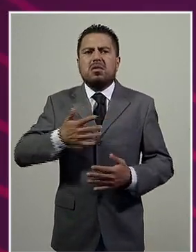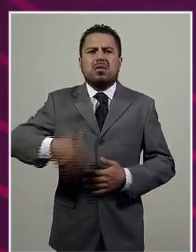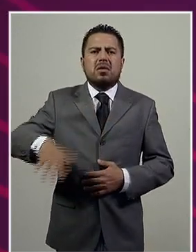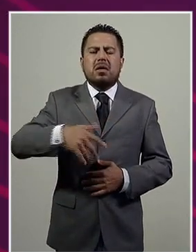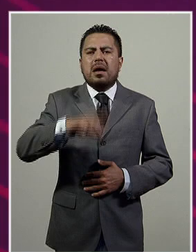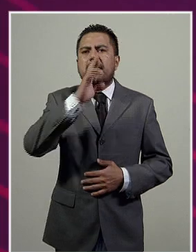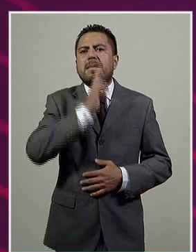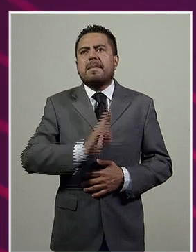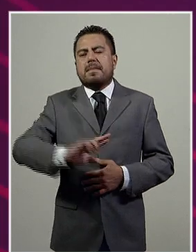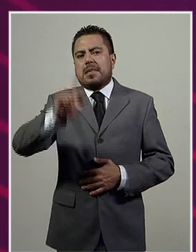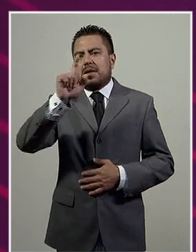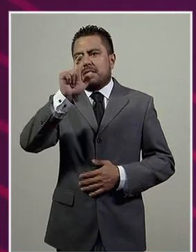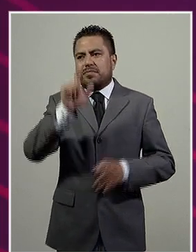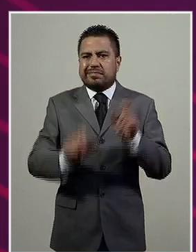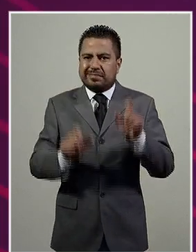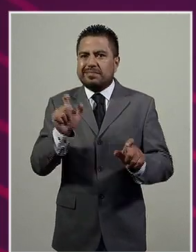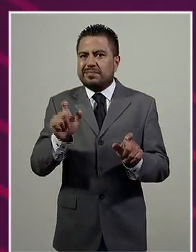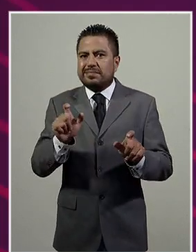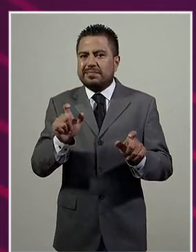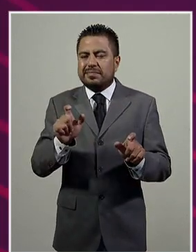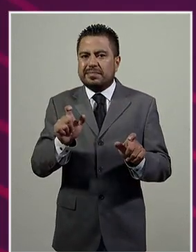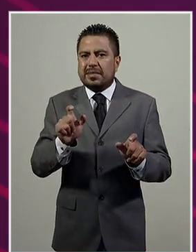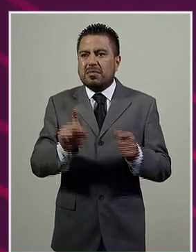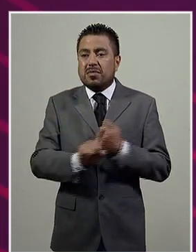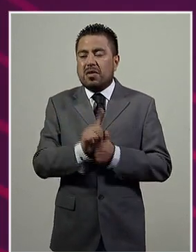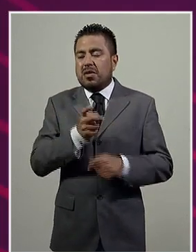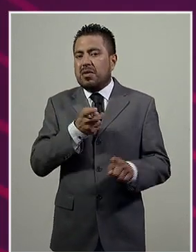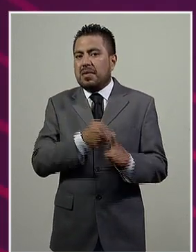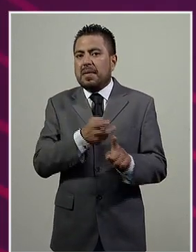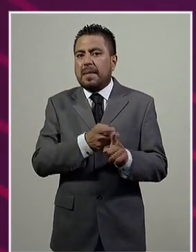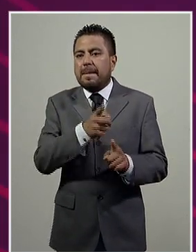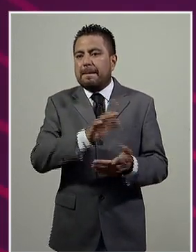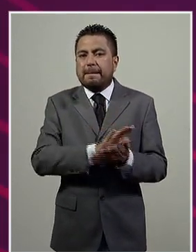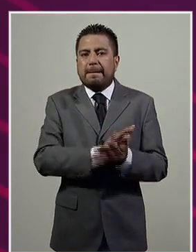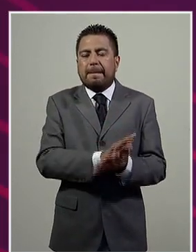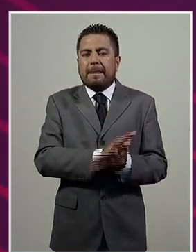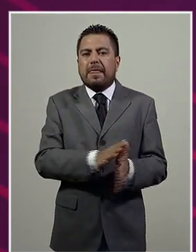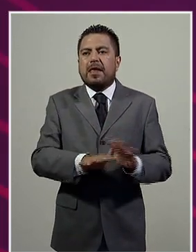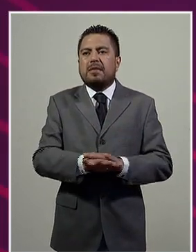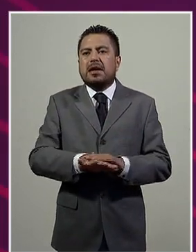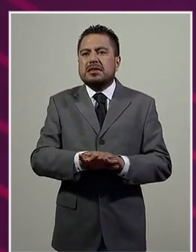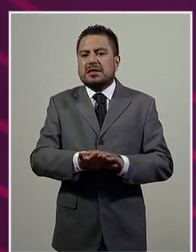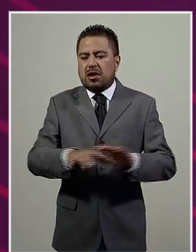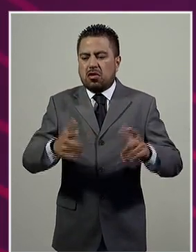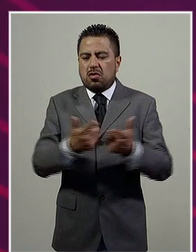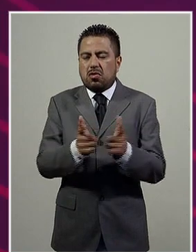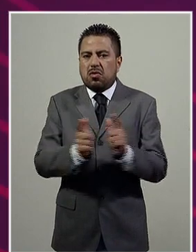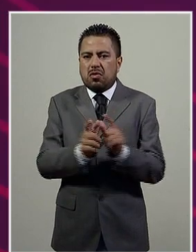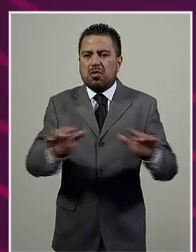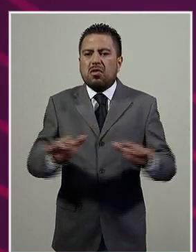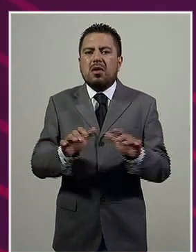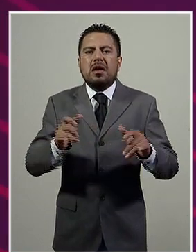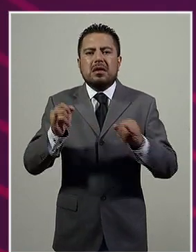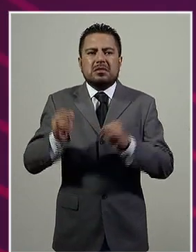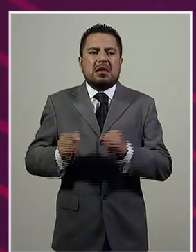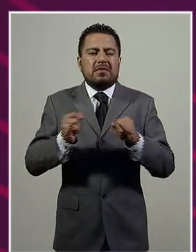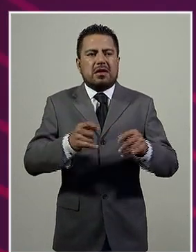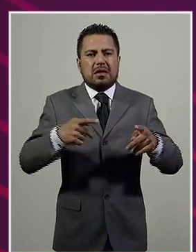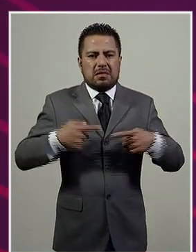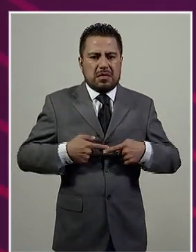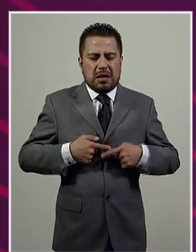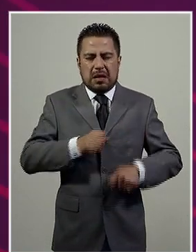al mejor perfil. El problema con eso es que estás discriminando con base en una categoría, no a un individuo en